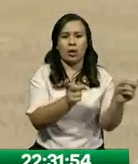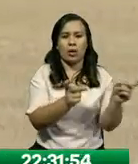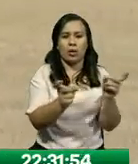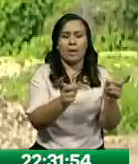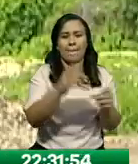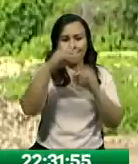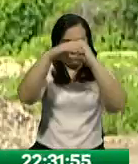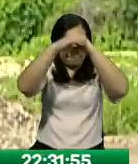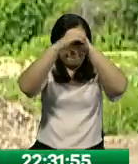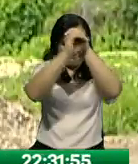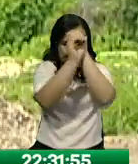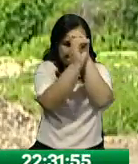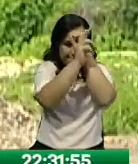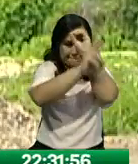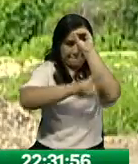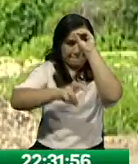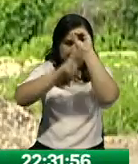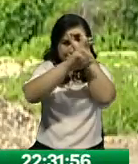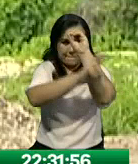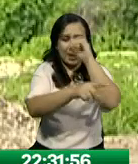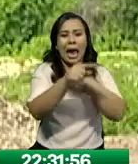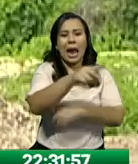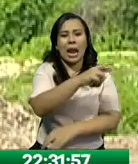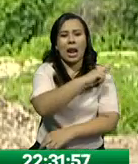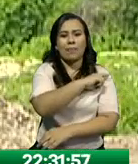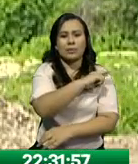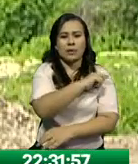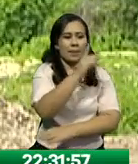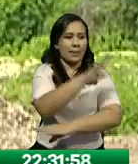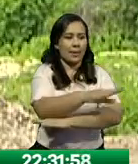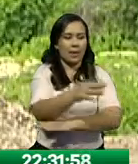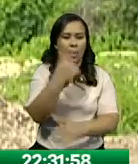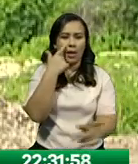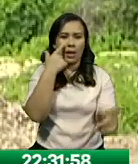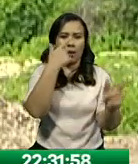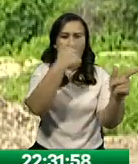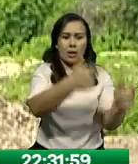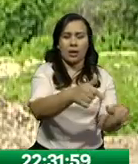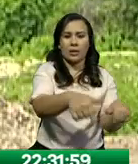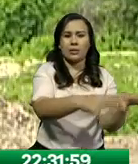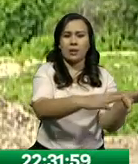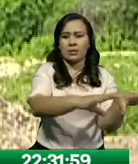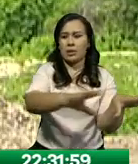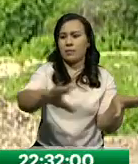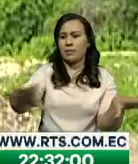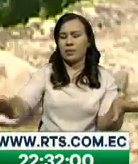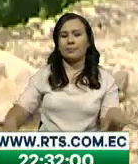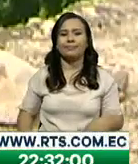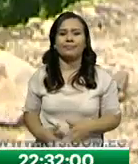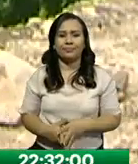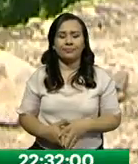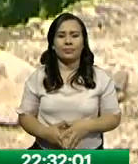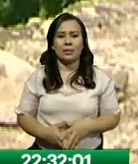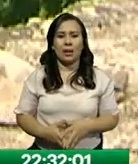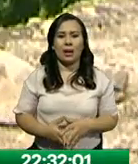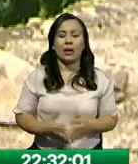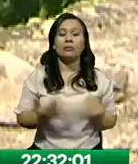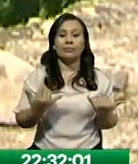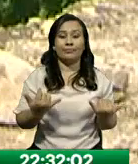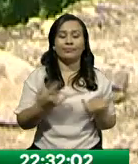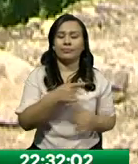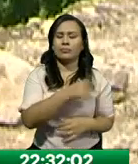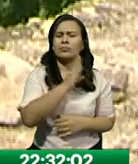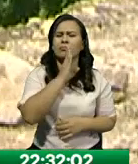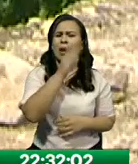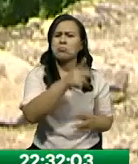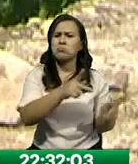Minero, que es el ente nacional encargado de vigilar por esta actividad en todas sus fases. Que en ese organismo siempre